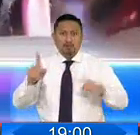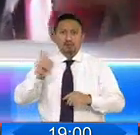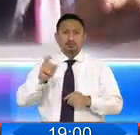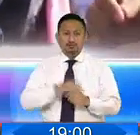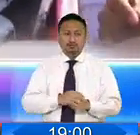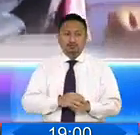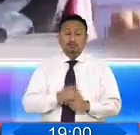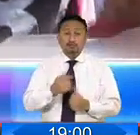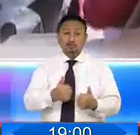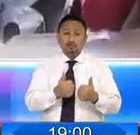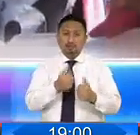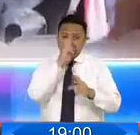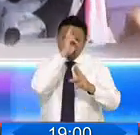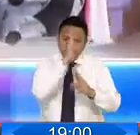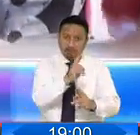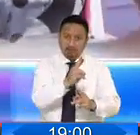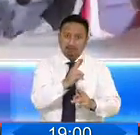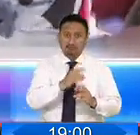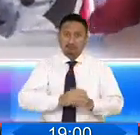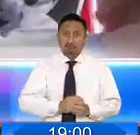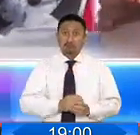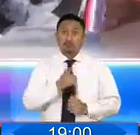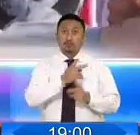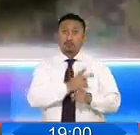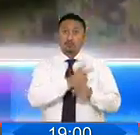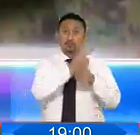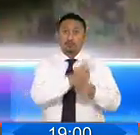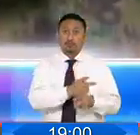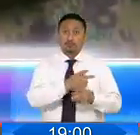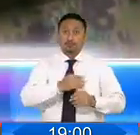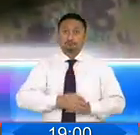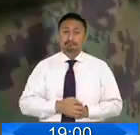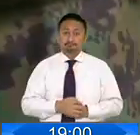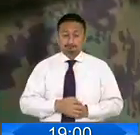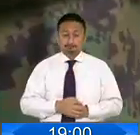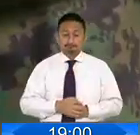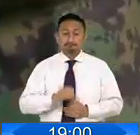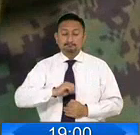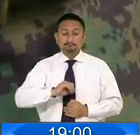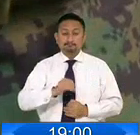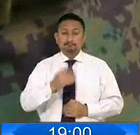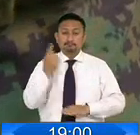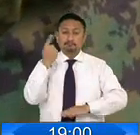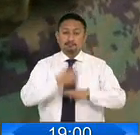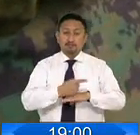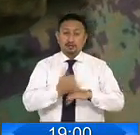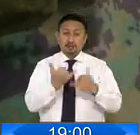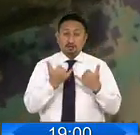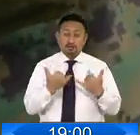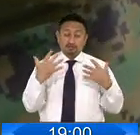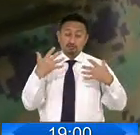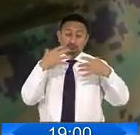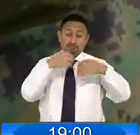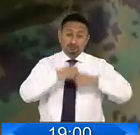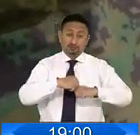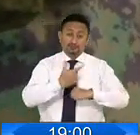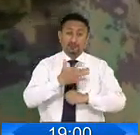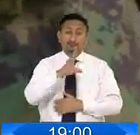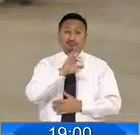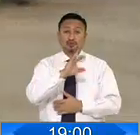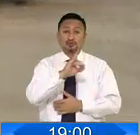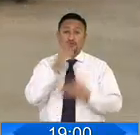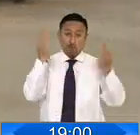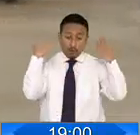buen trato. Necesitan que los protejan. Así culminó una nueva jornada intensa en la Regional 8 de